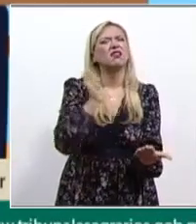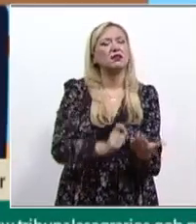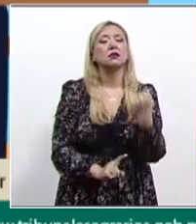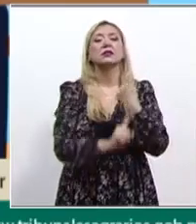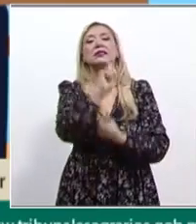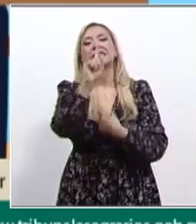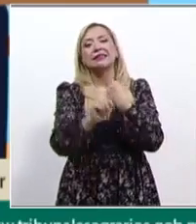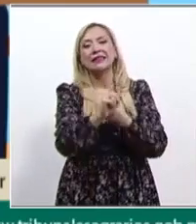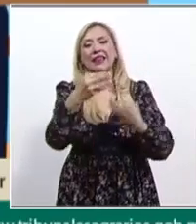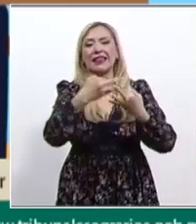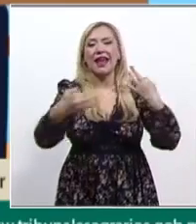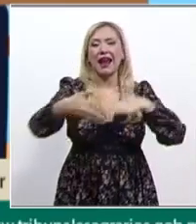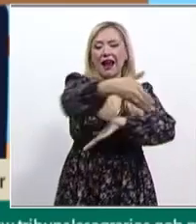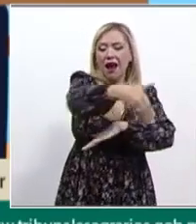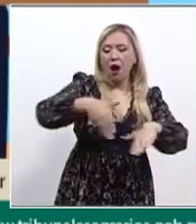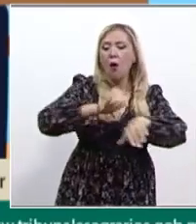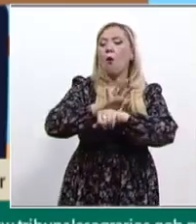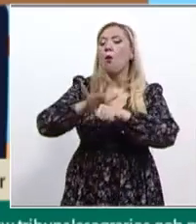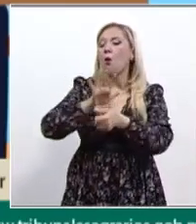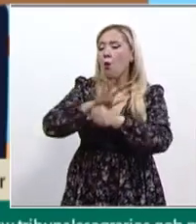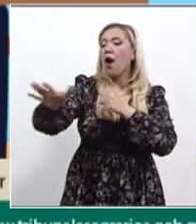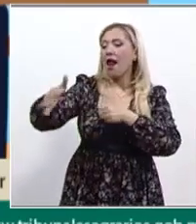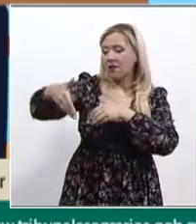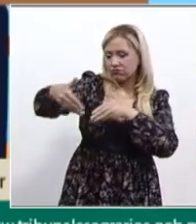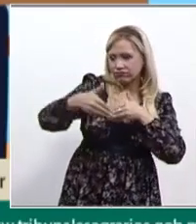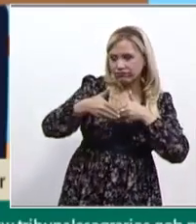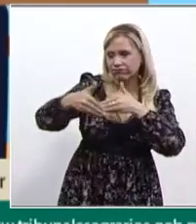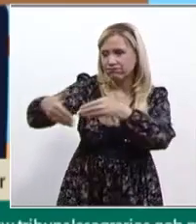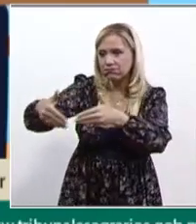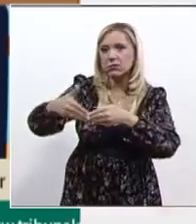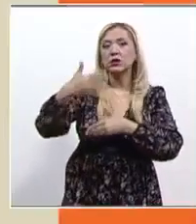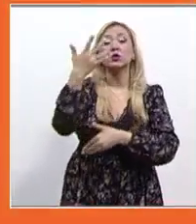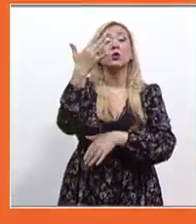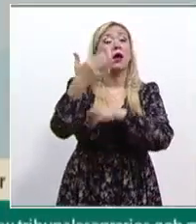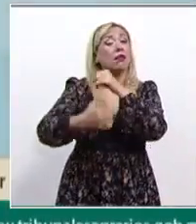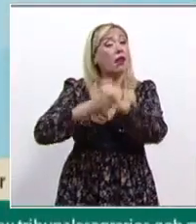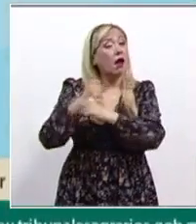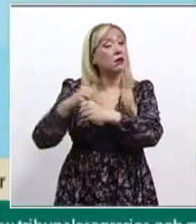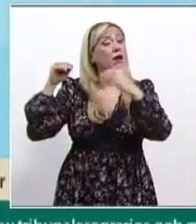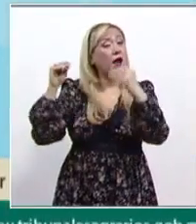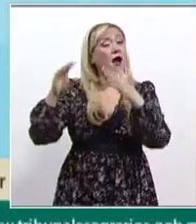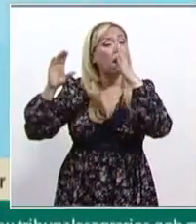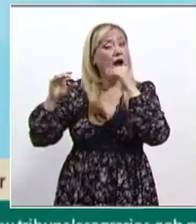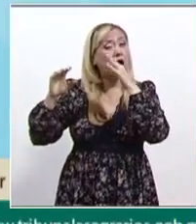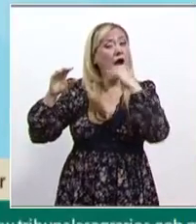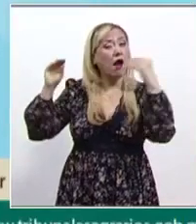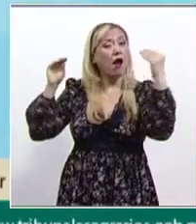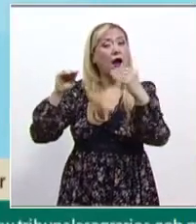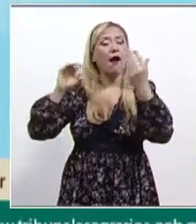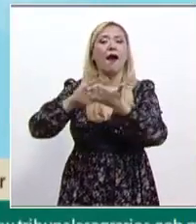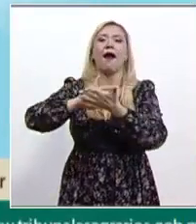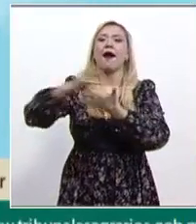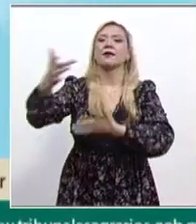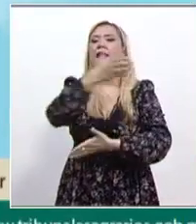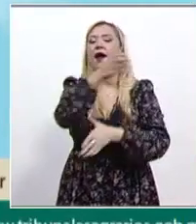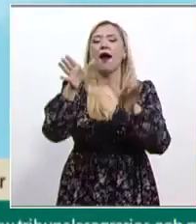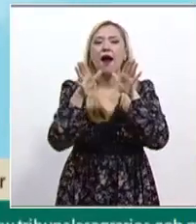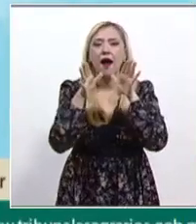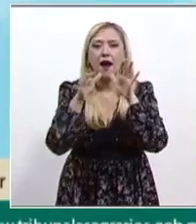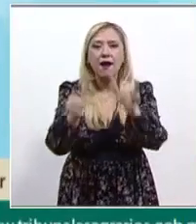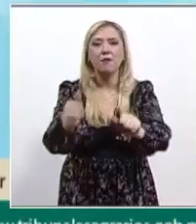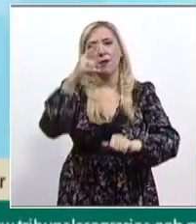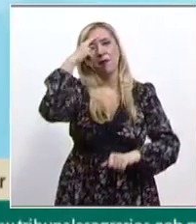conflictos por límites territoriales con más de 50 años que se lograron resolver gracias al programa de justicia agraria